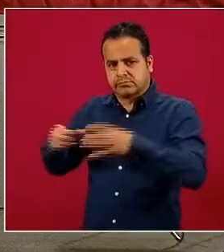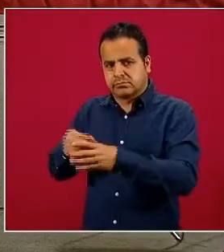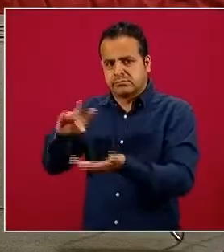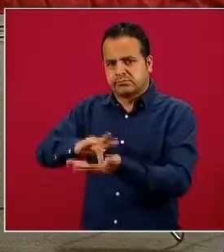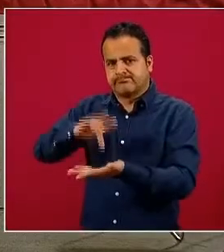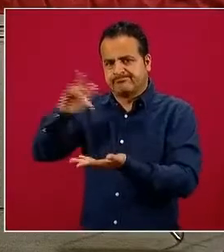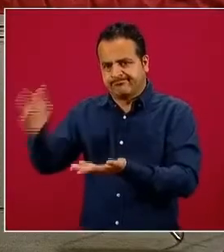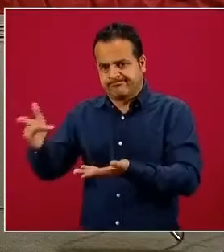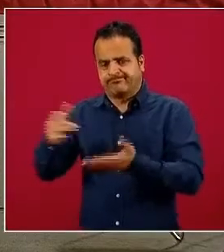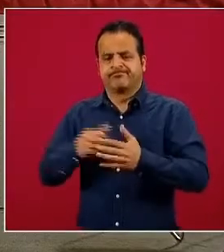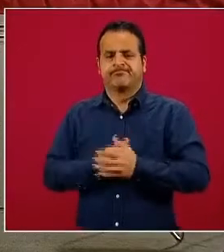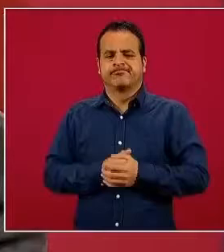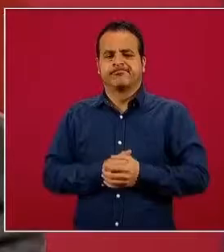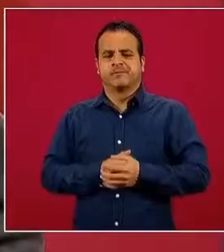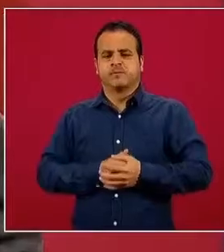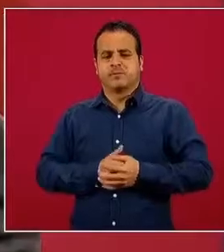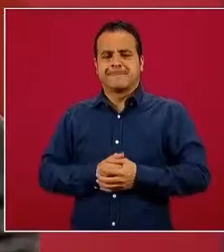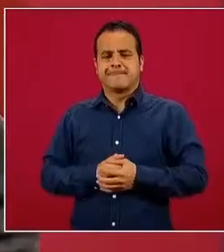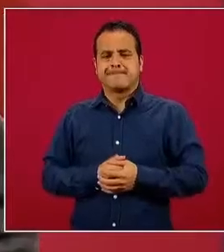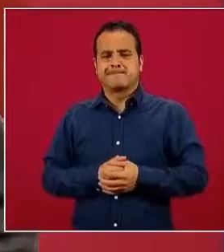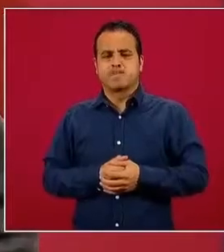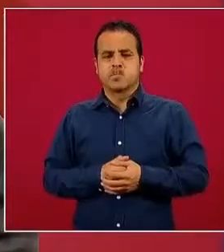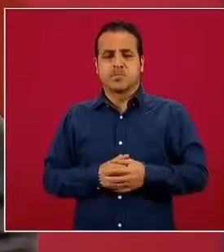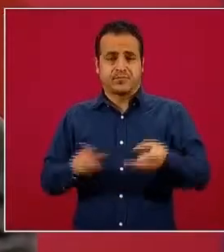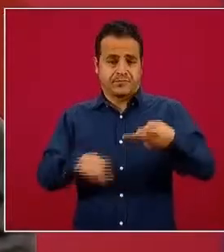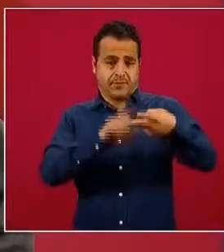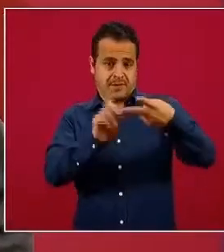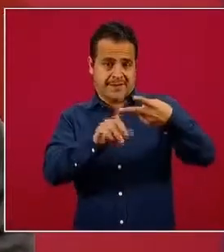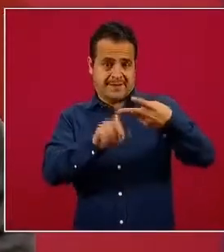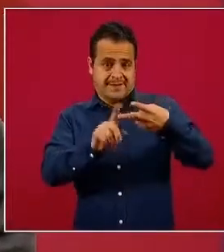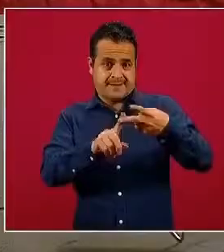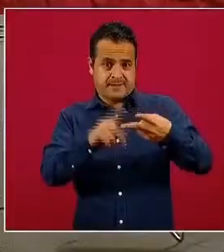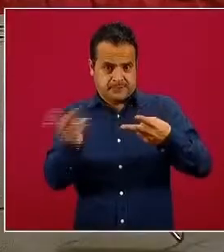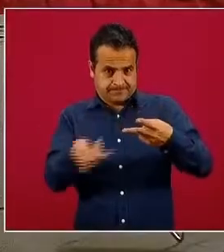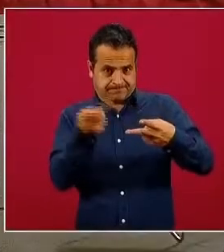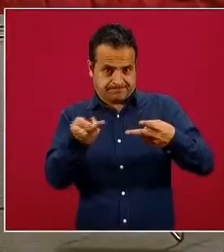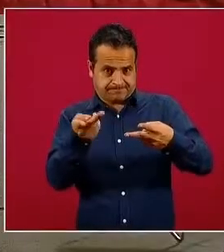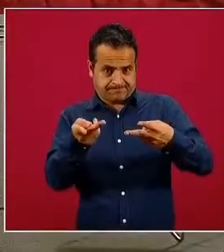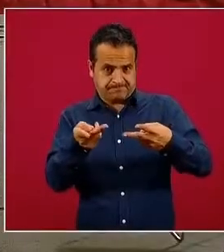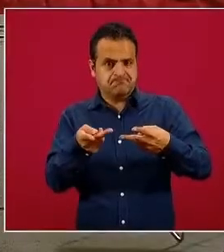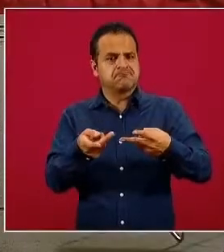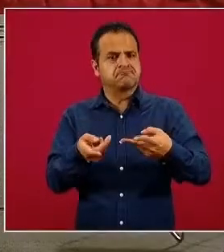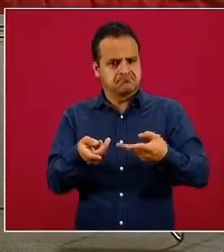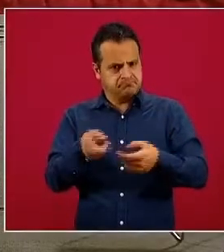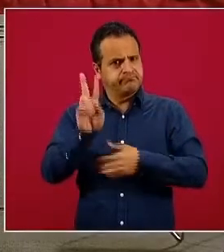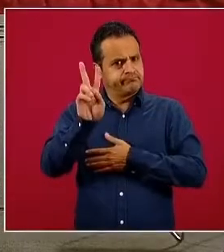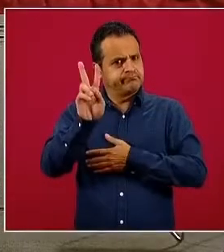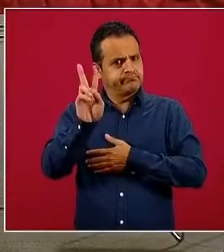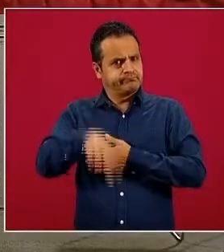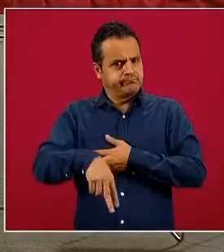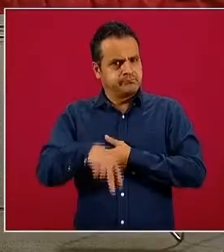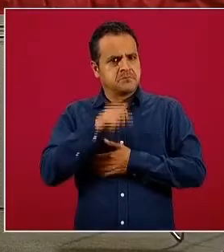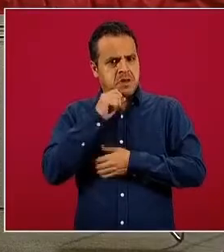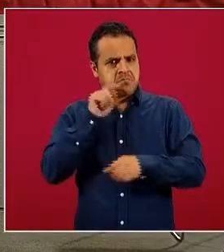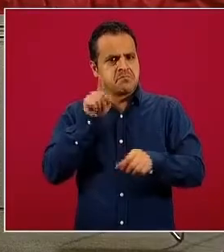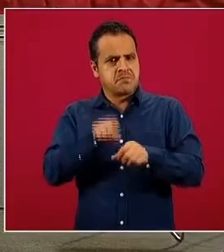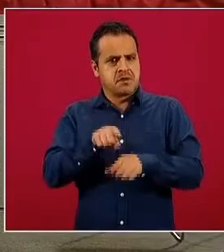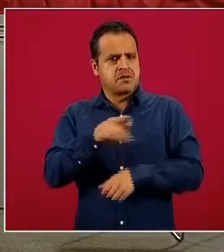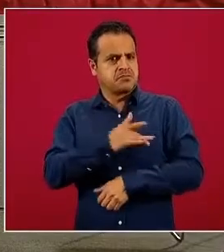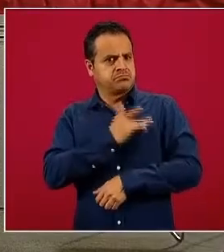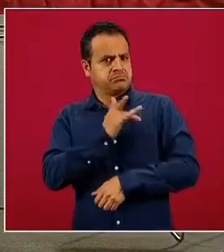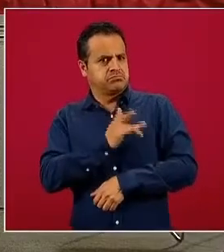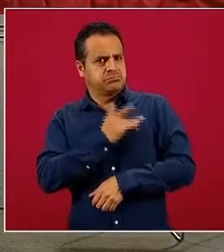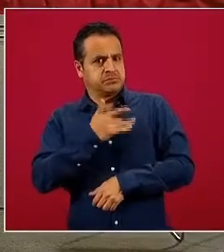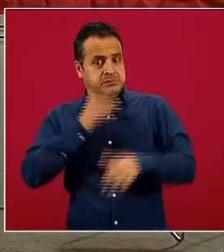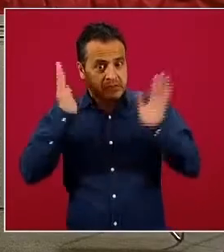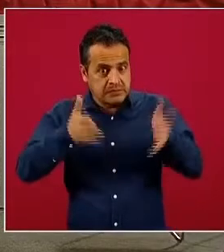Respecto a lo que pregunta Liliana, sí considero que es temprano, consideramos, lo hemos analizado, que es temprano